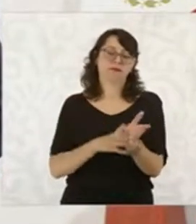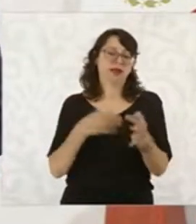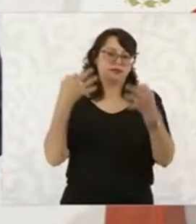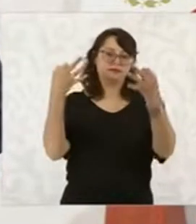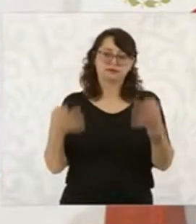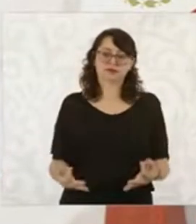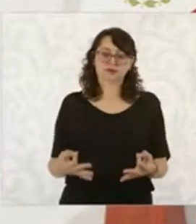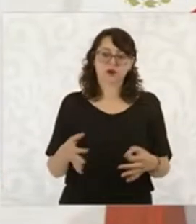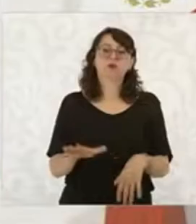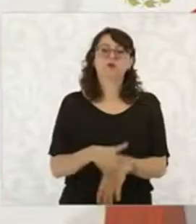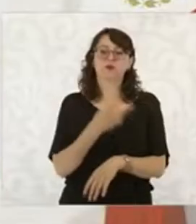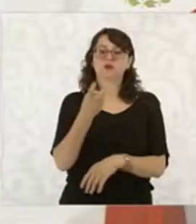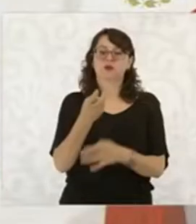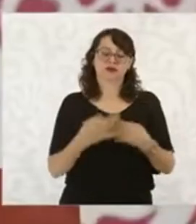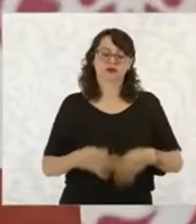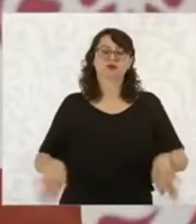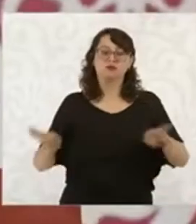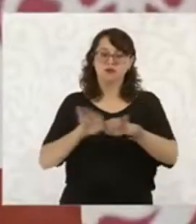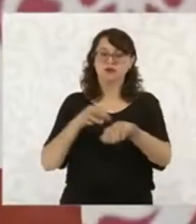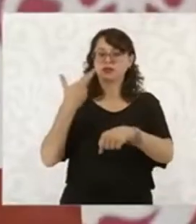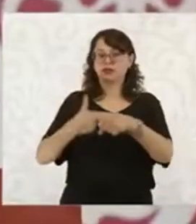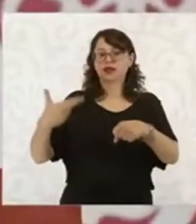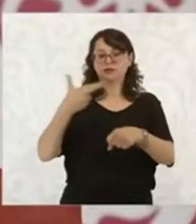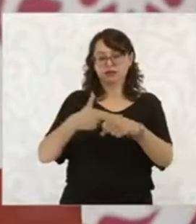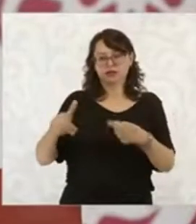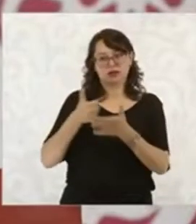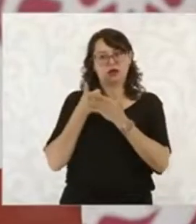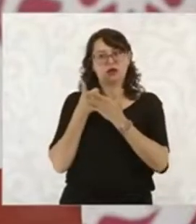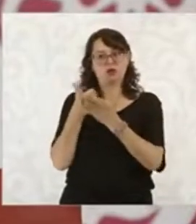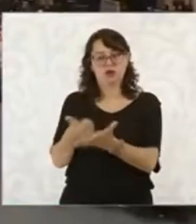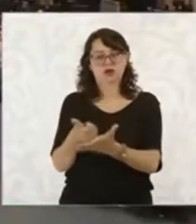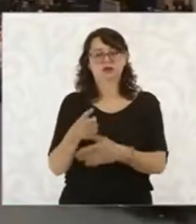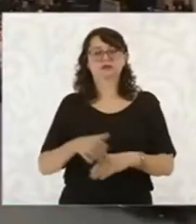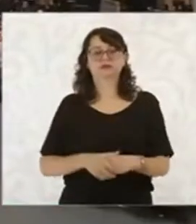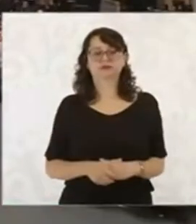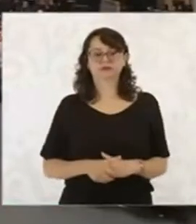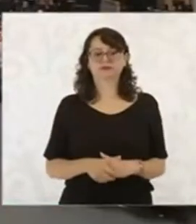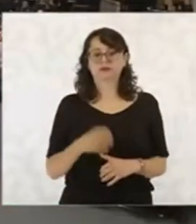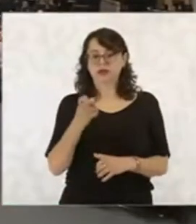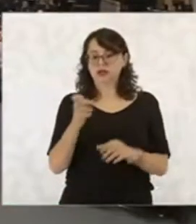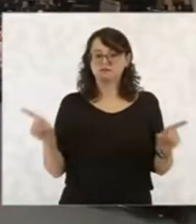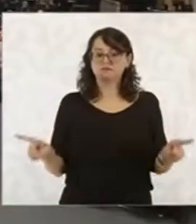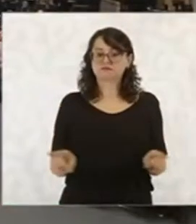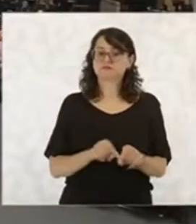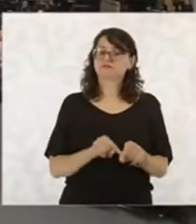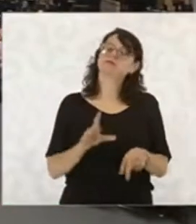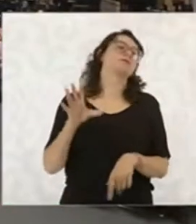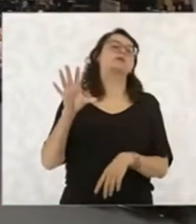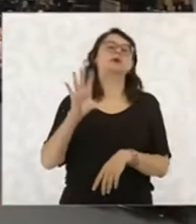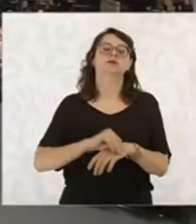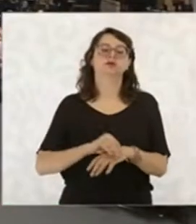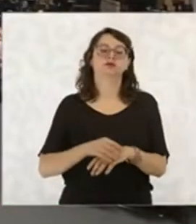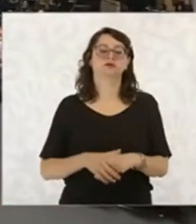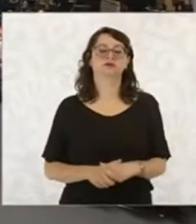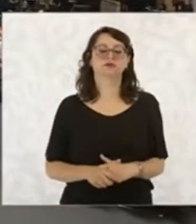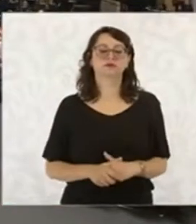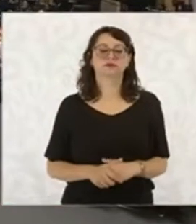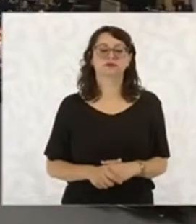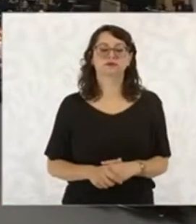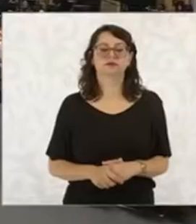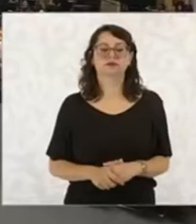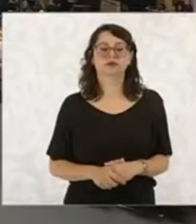es la importancia de este decreto de facilidades. ¿Sería cuánto, Presidenta? Con permiso. ¿Cuántos metros cúbicos son los que han